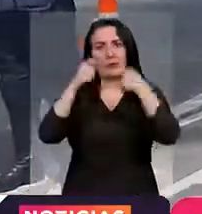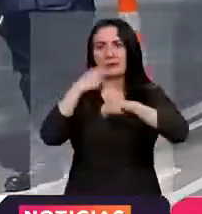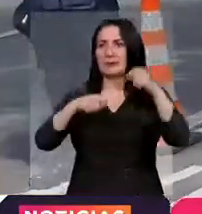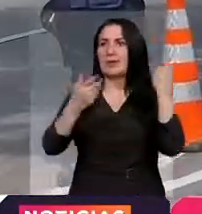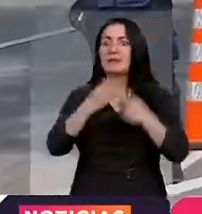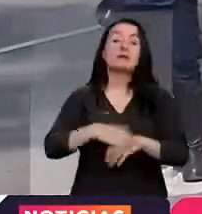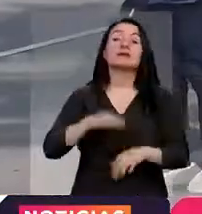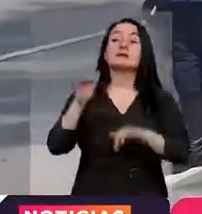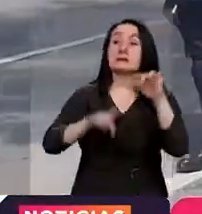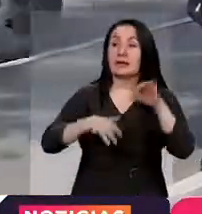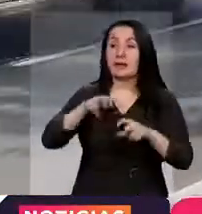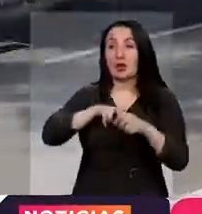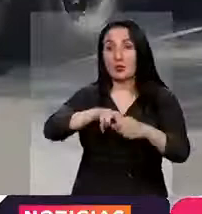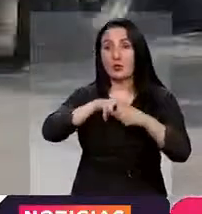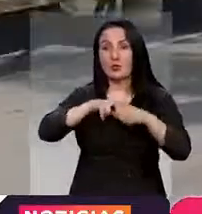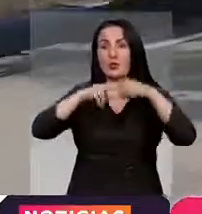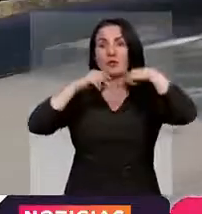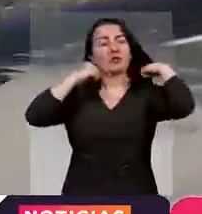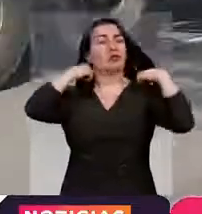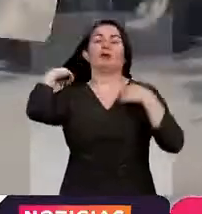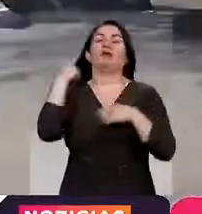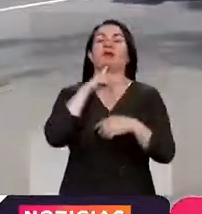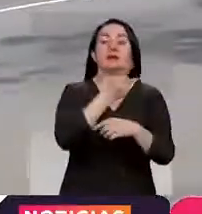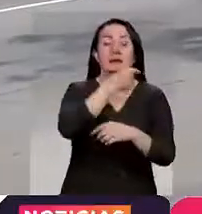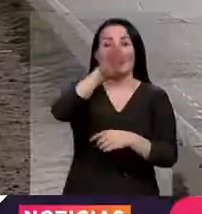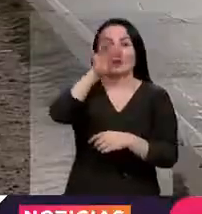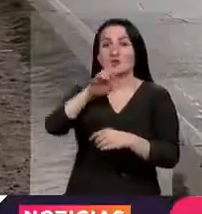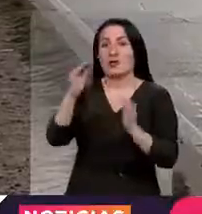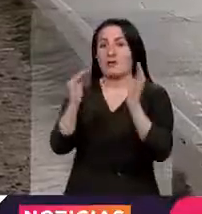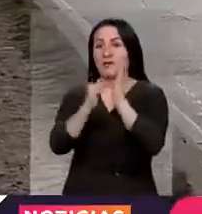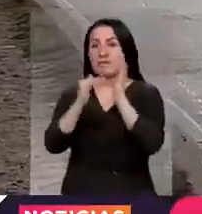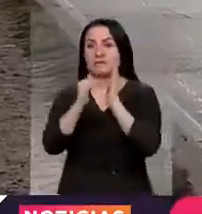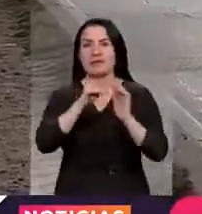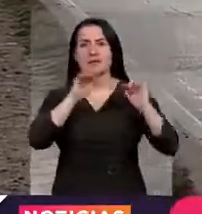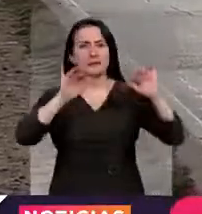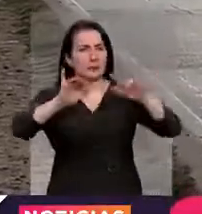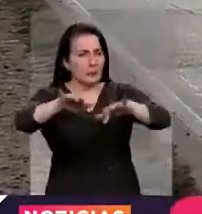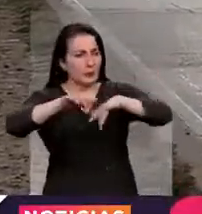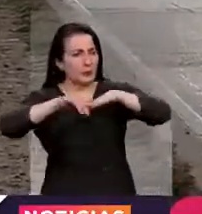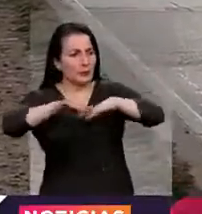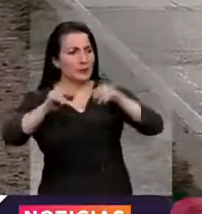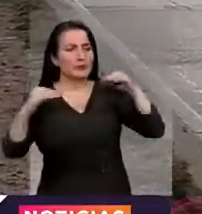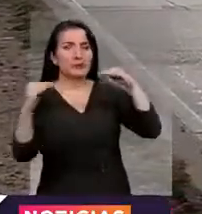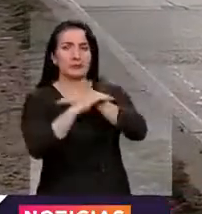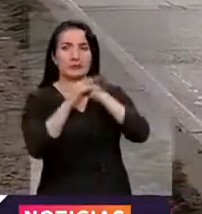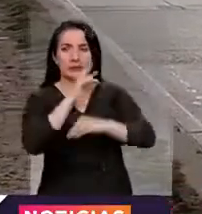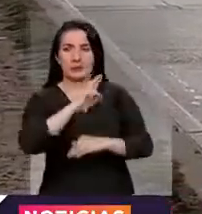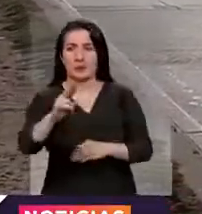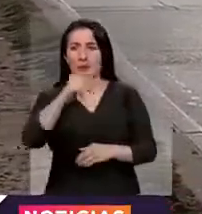La Secretaría de Movilidad informó que 19.000 vehículos en promedio ingresan por la autopista Sur cada domingo.